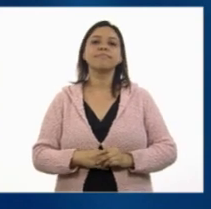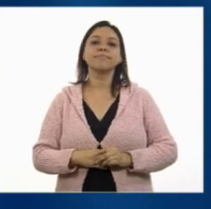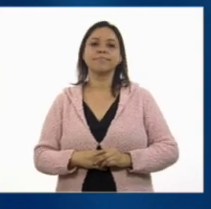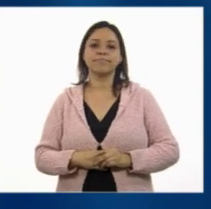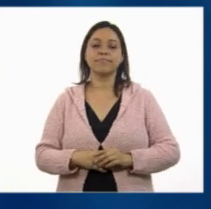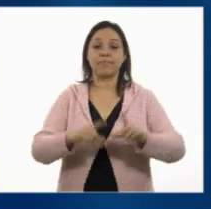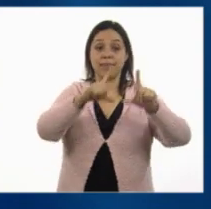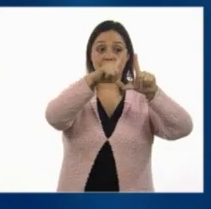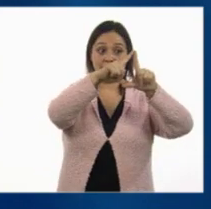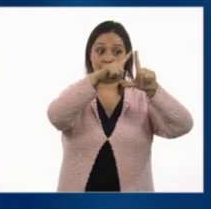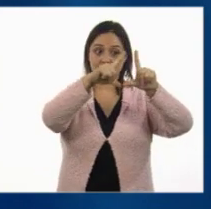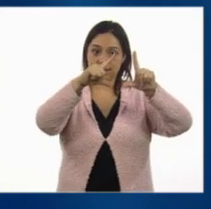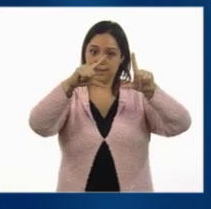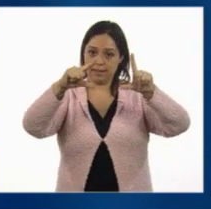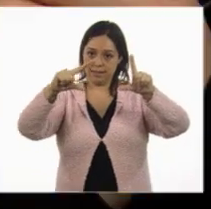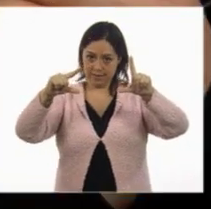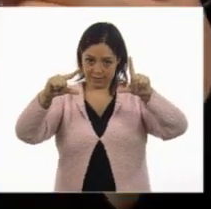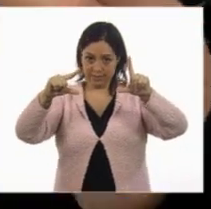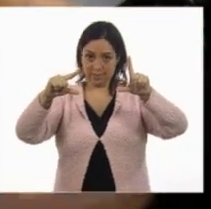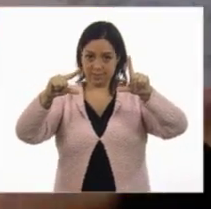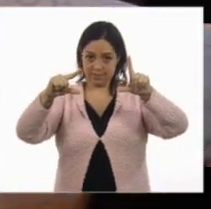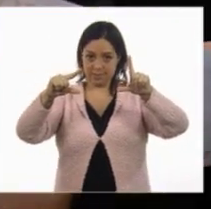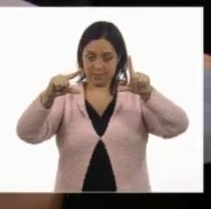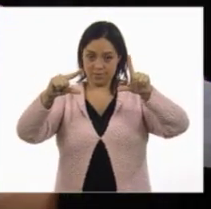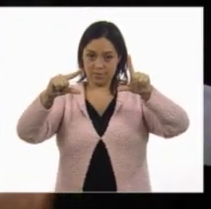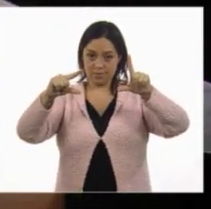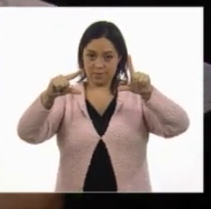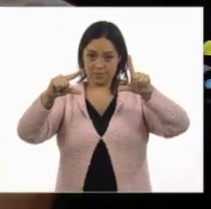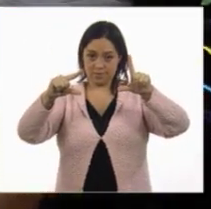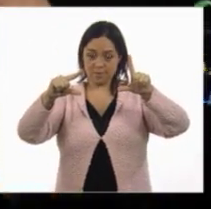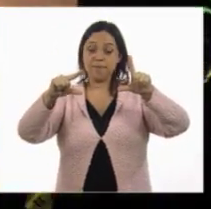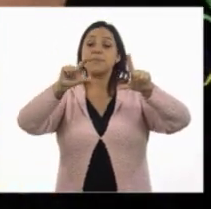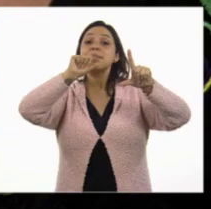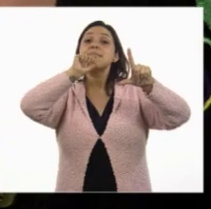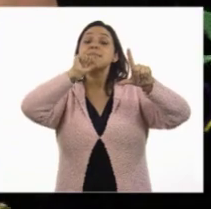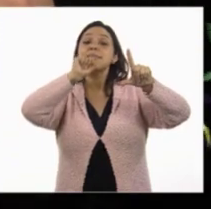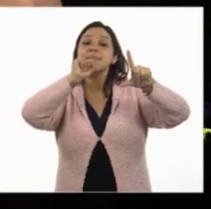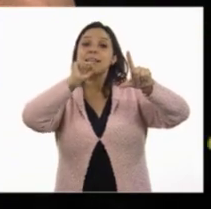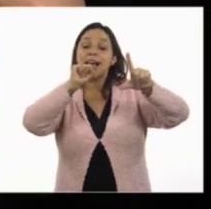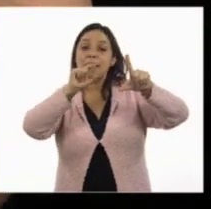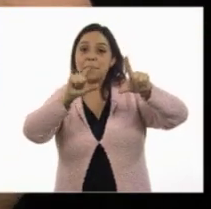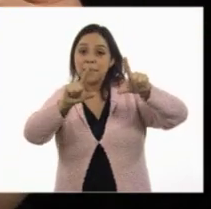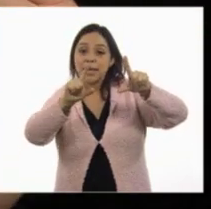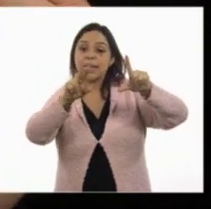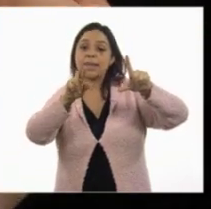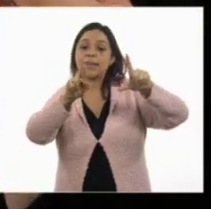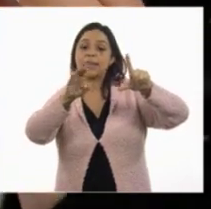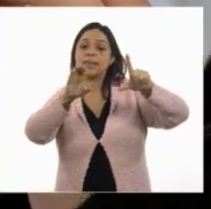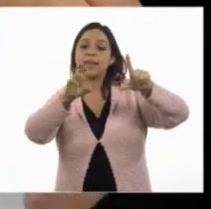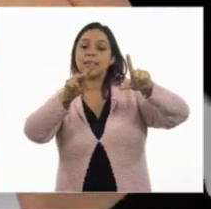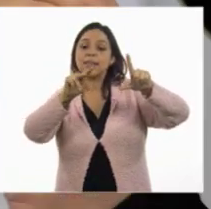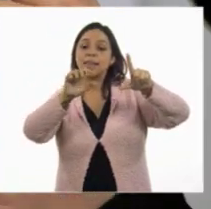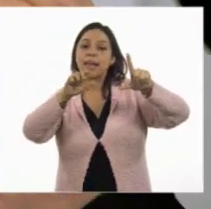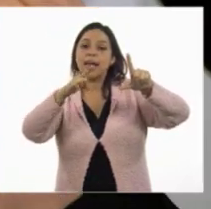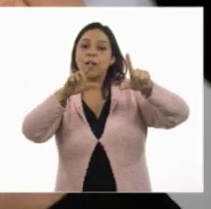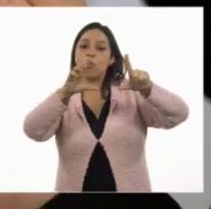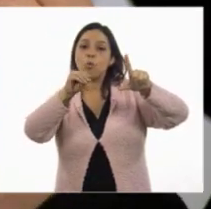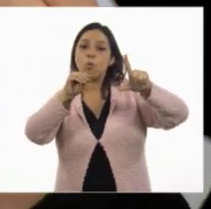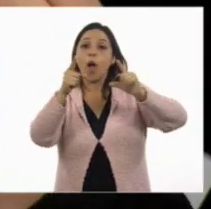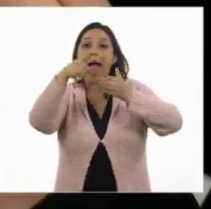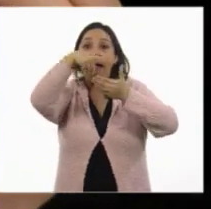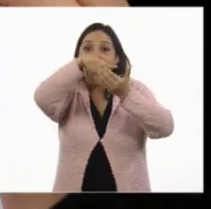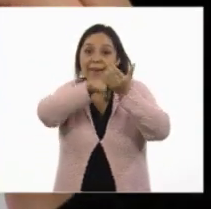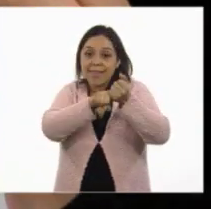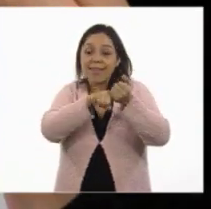escaleno, que también es un triángulo rectángulo. El escaleno tiene tres